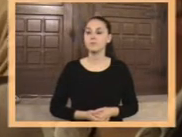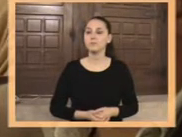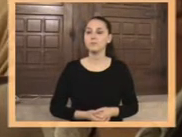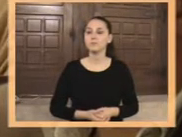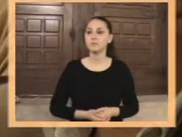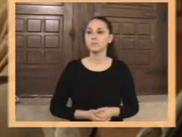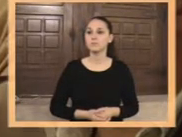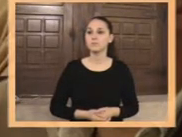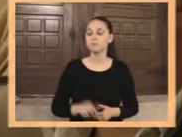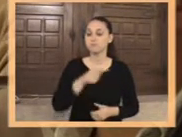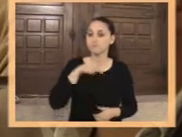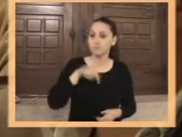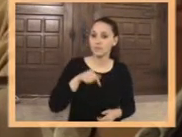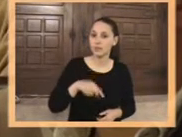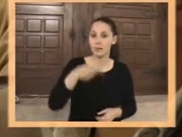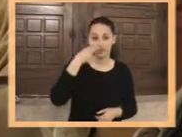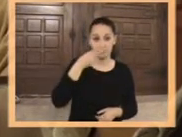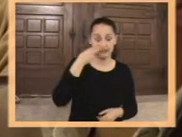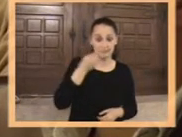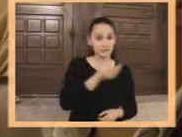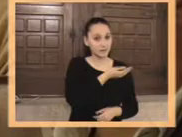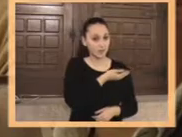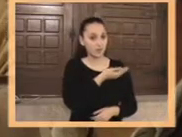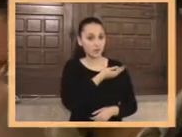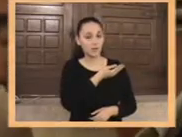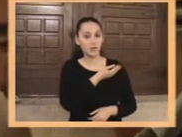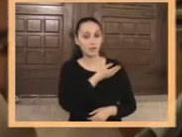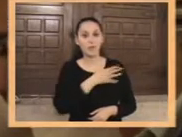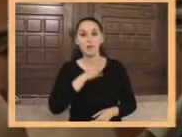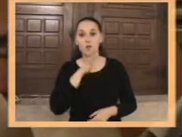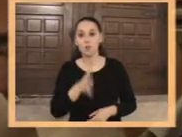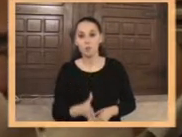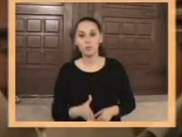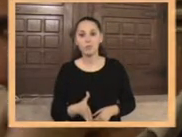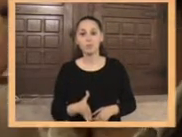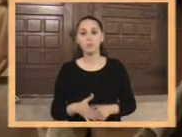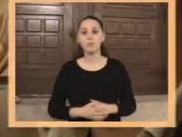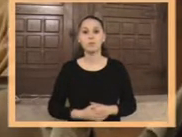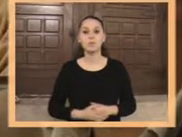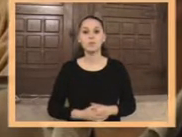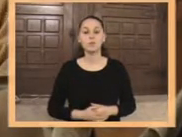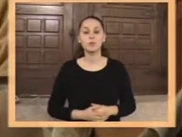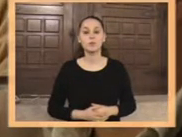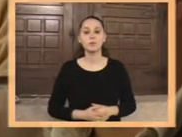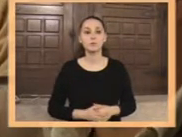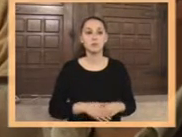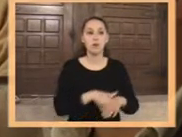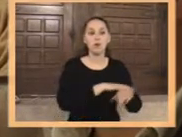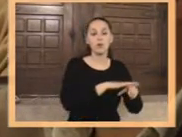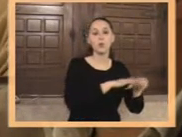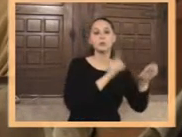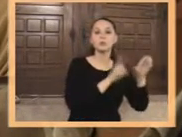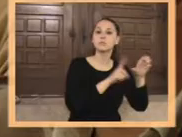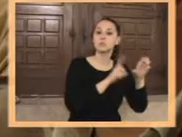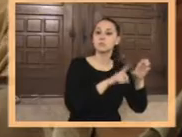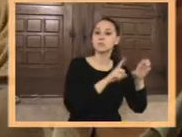los intereses de la ciudad, pues creemos que la situación debe seguir como está y, por lo tanto, que esa legislación que quiere implantar la Junta de Extremadura,